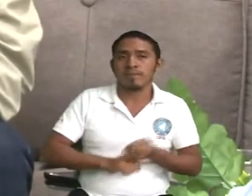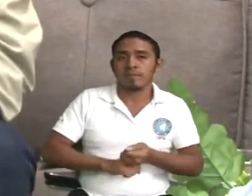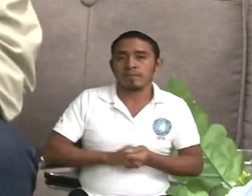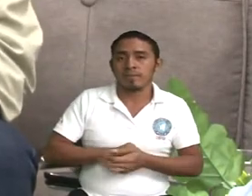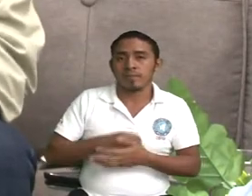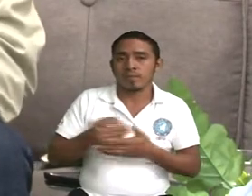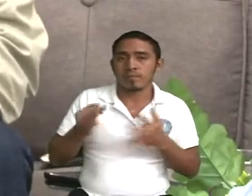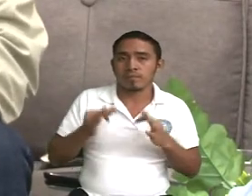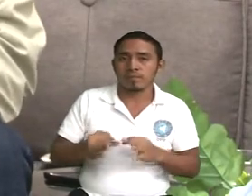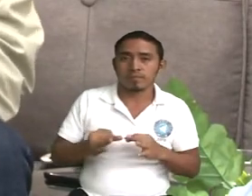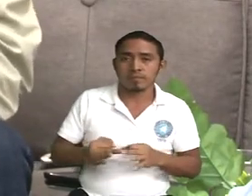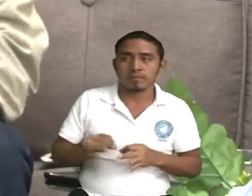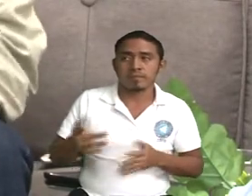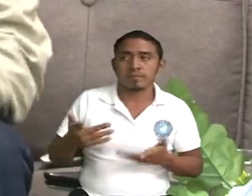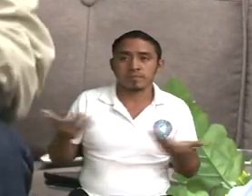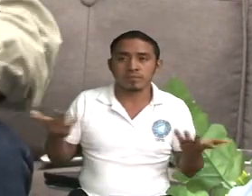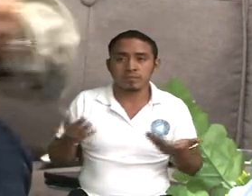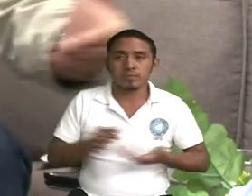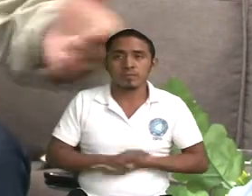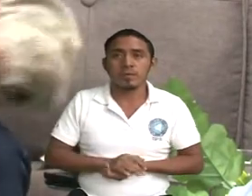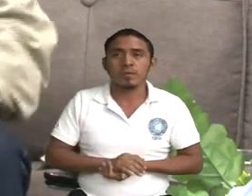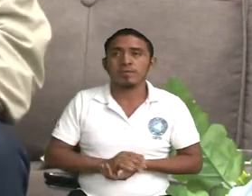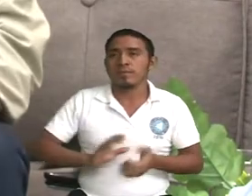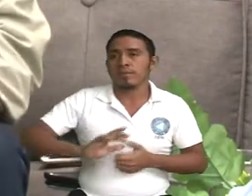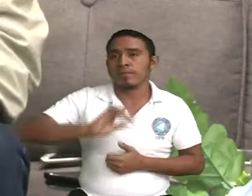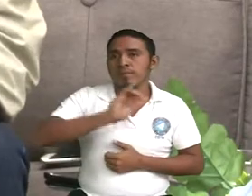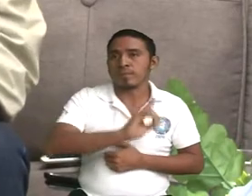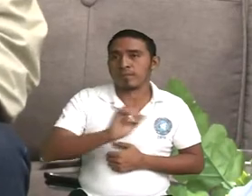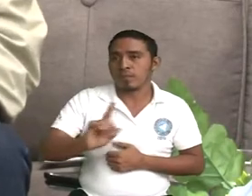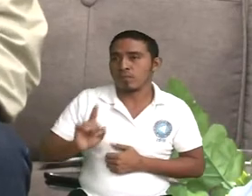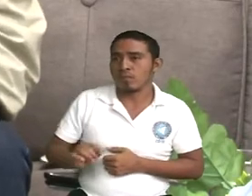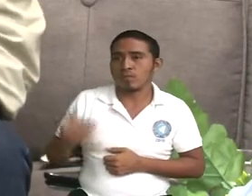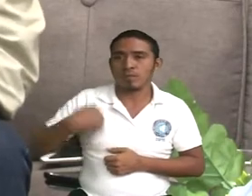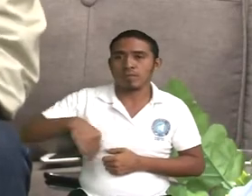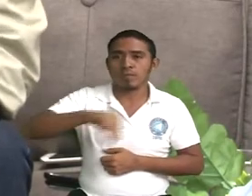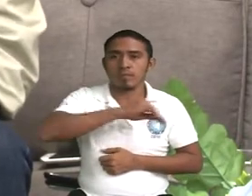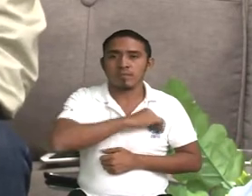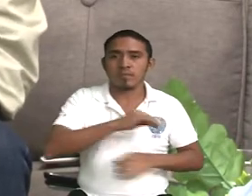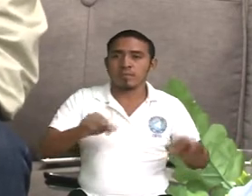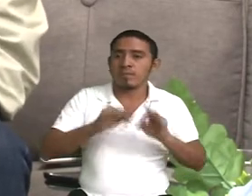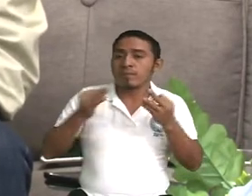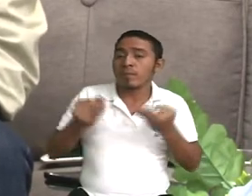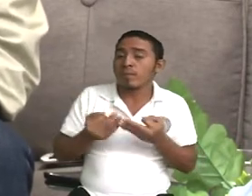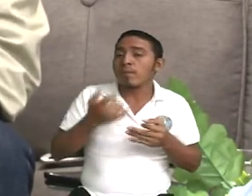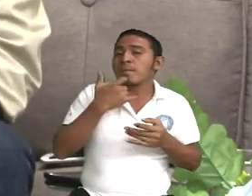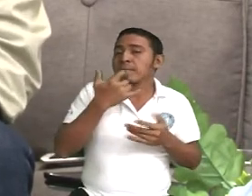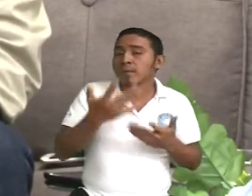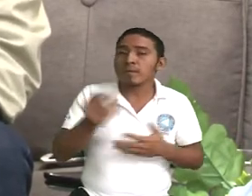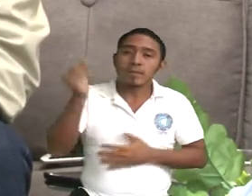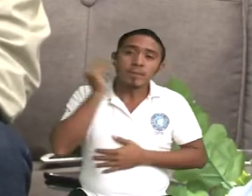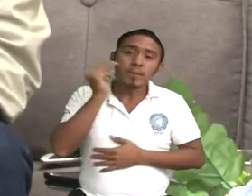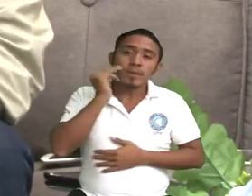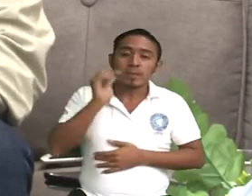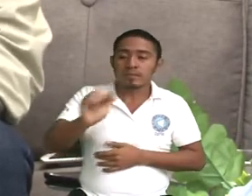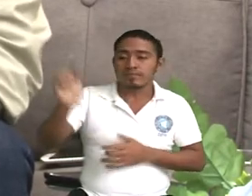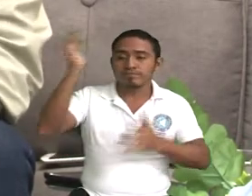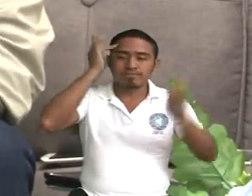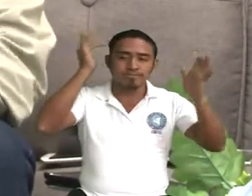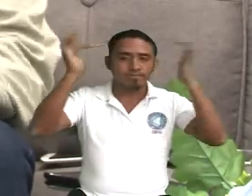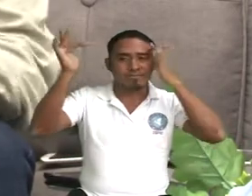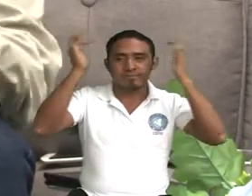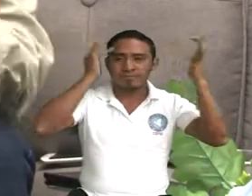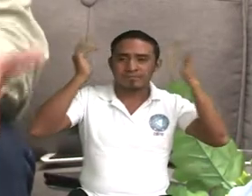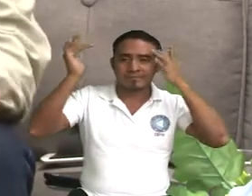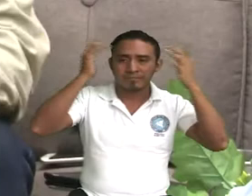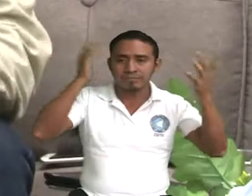ese va directamente a cada uno de los miembros de la familia, y eso es porque las madres están preocupadas por